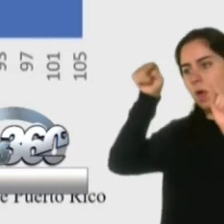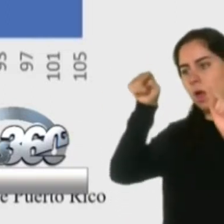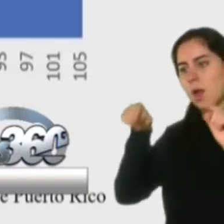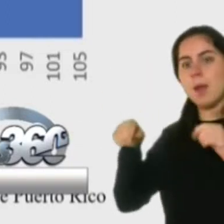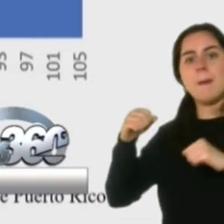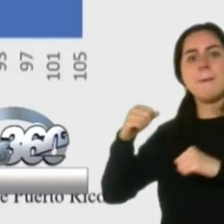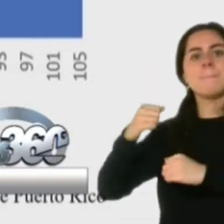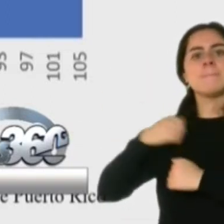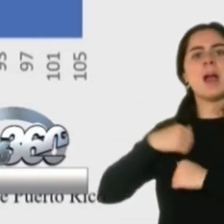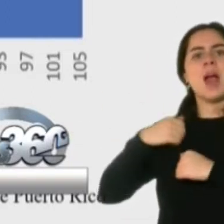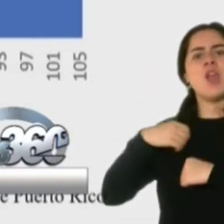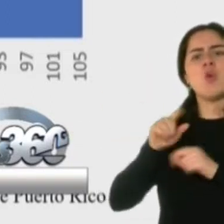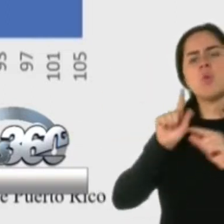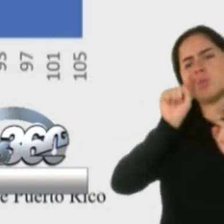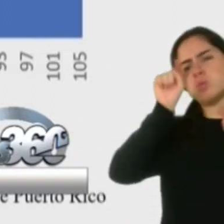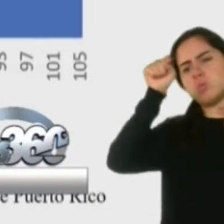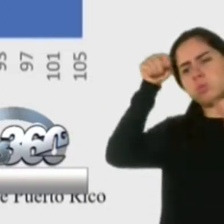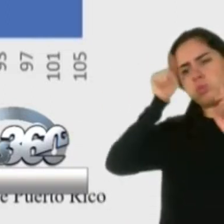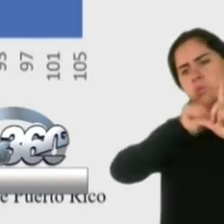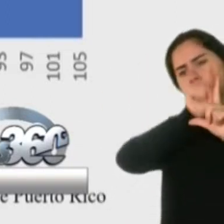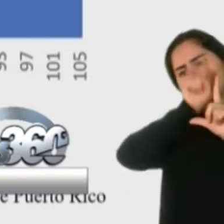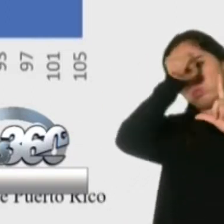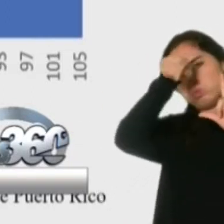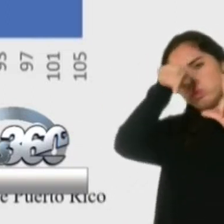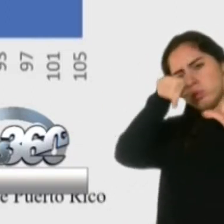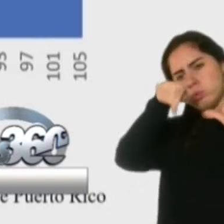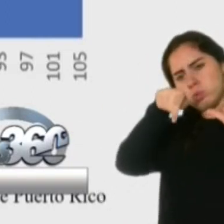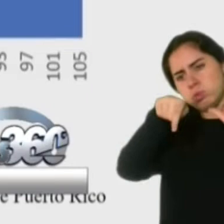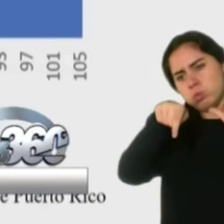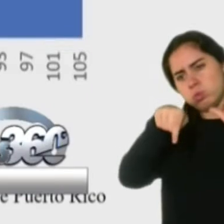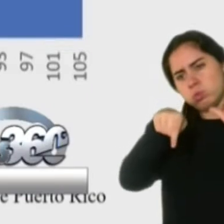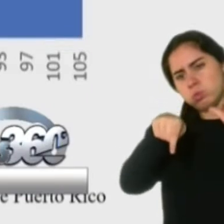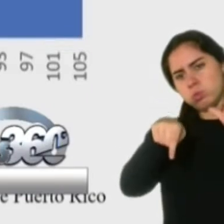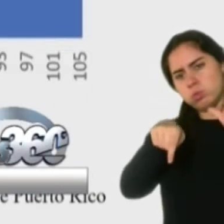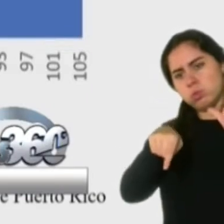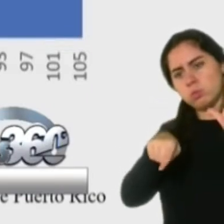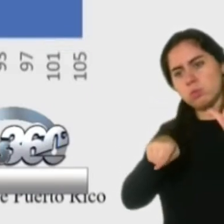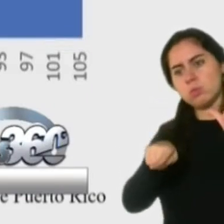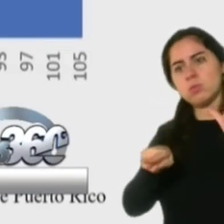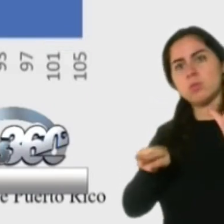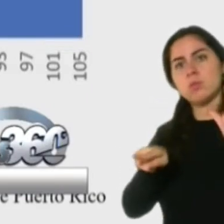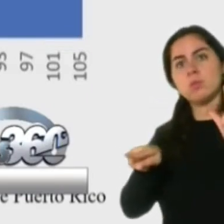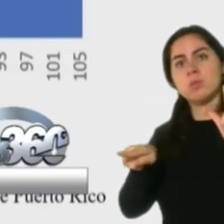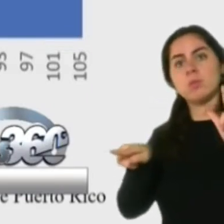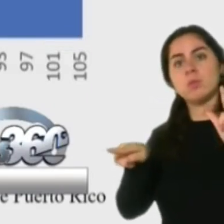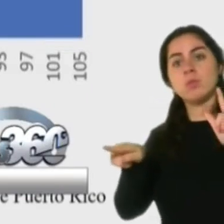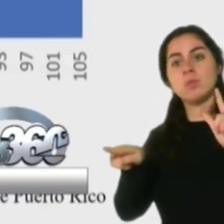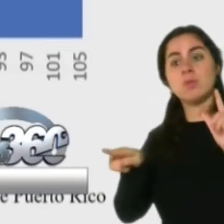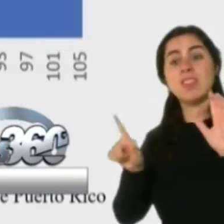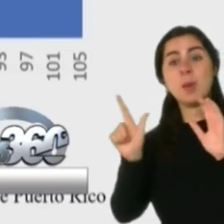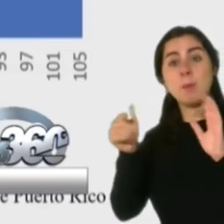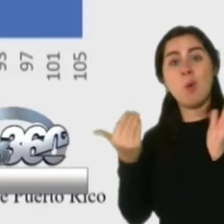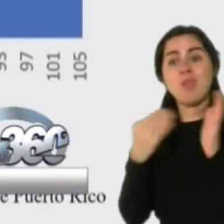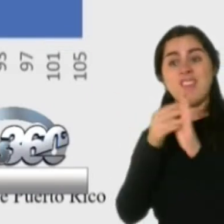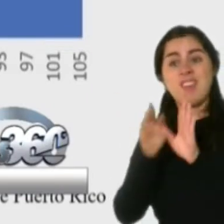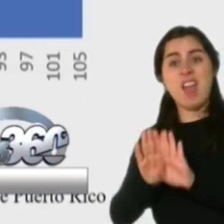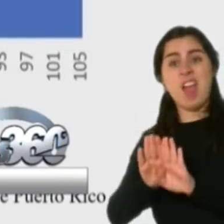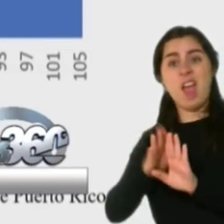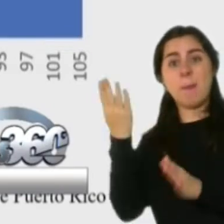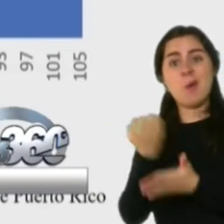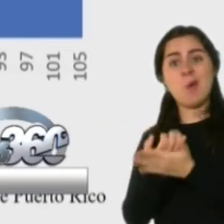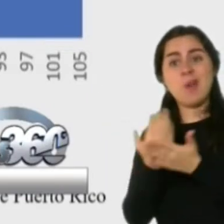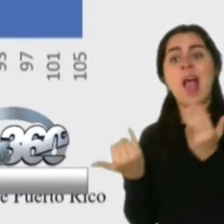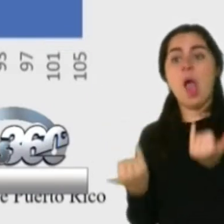y luego se empieza a incrementar después también de ciertas aperturas que hubieron, ¿no? Hasta llegar ahora que estamos entre los 800.000